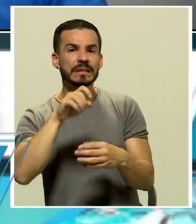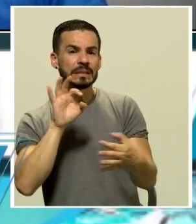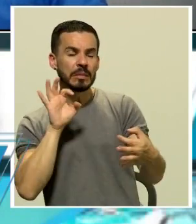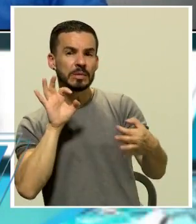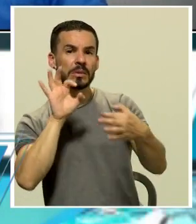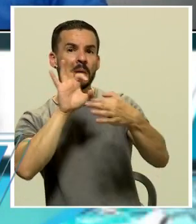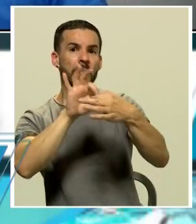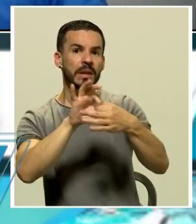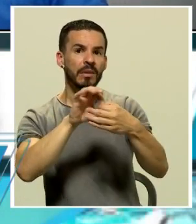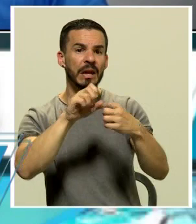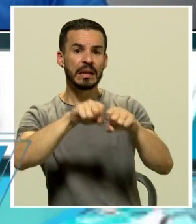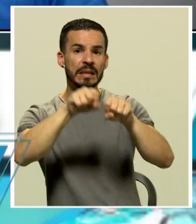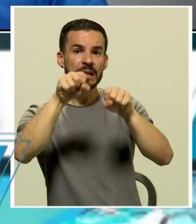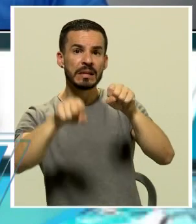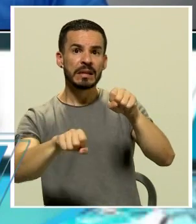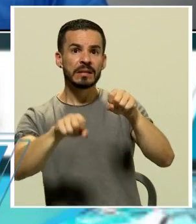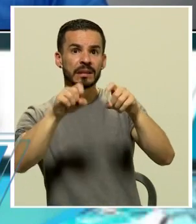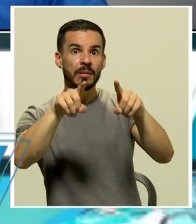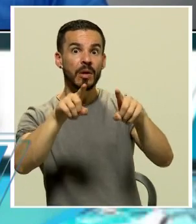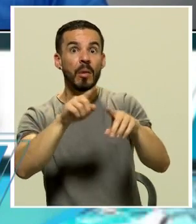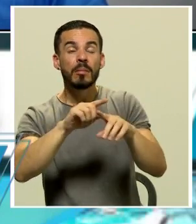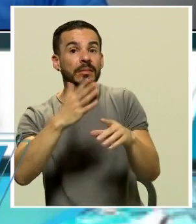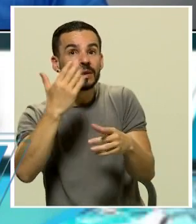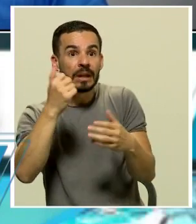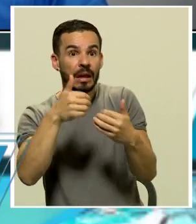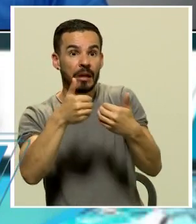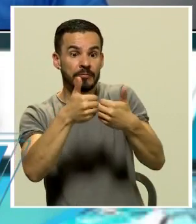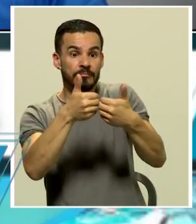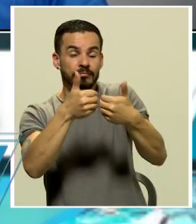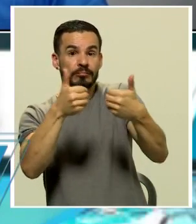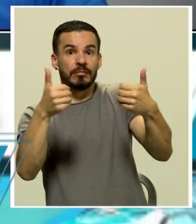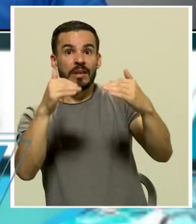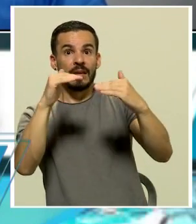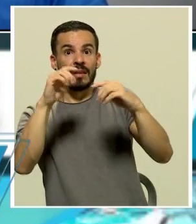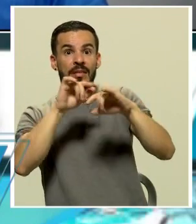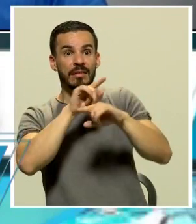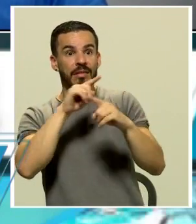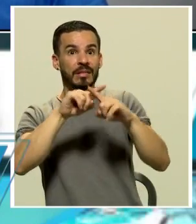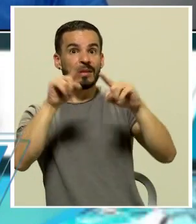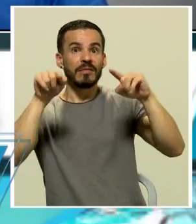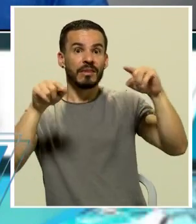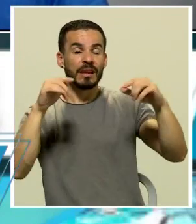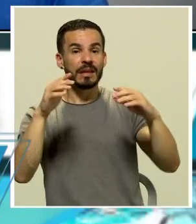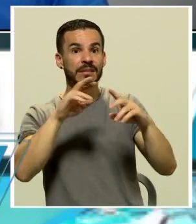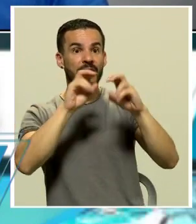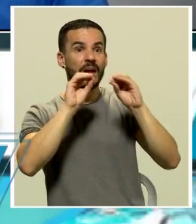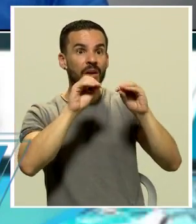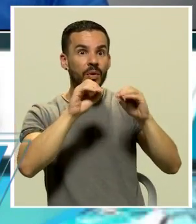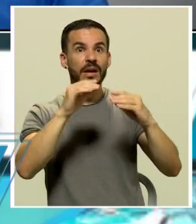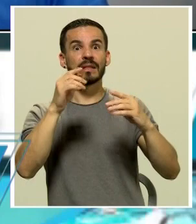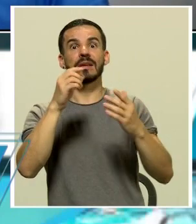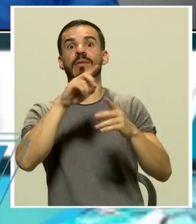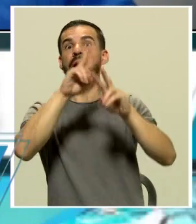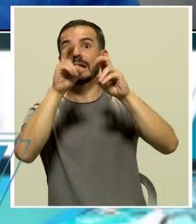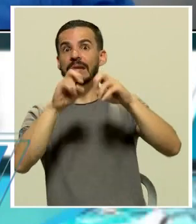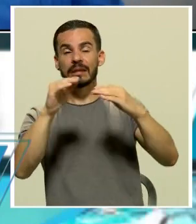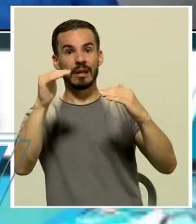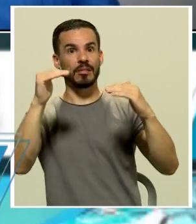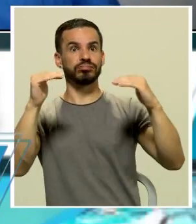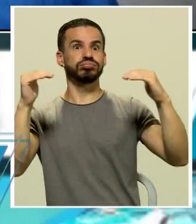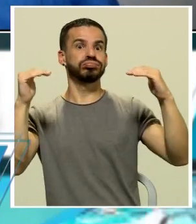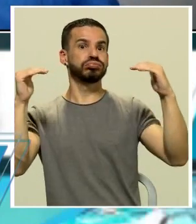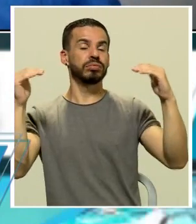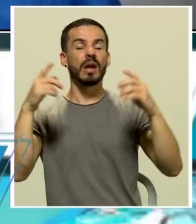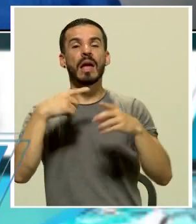vincularlos al sistema educativo porque si no, la brecha educativa y digital se va a ampliar y va a ser un problema